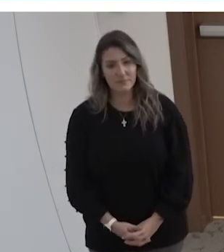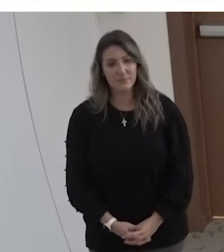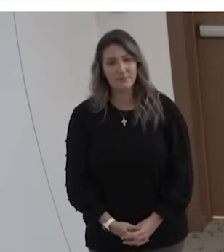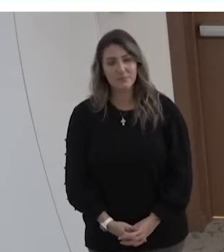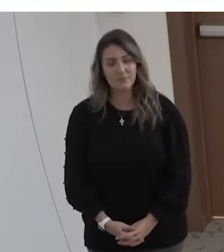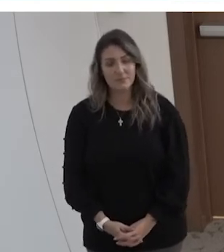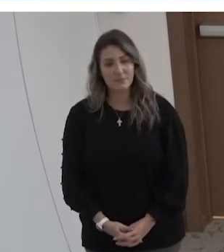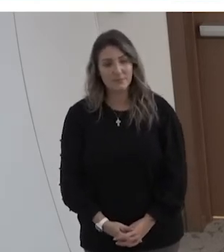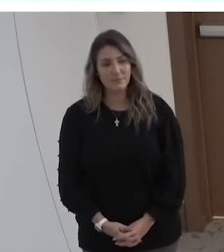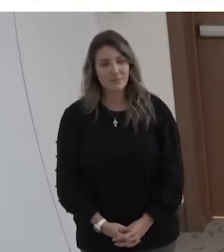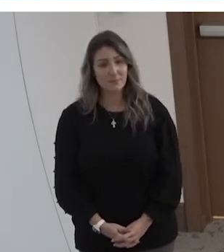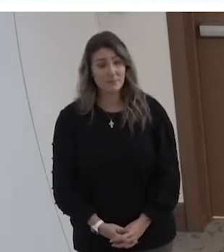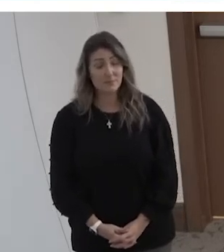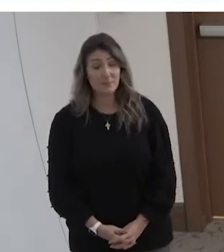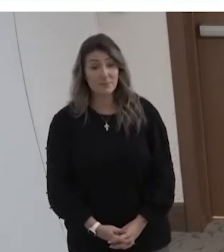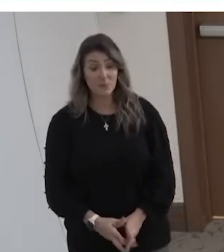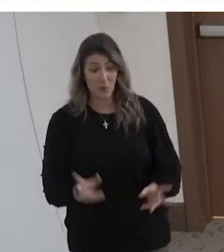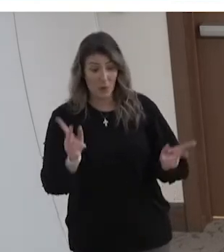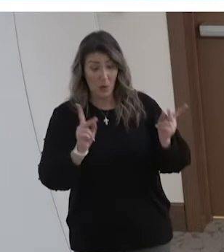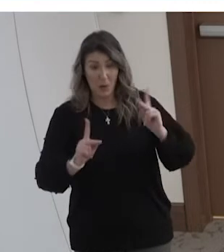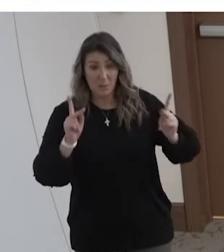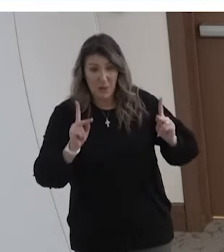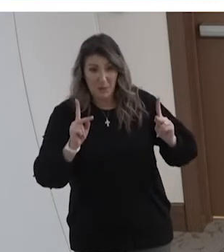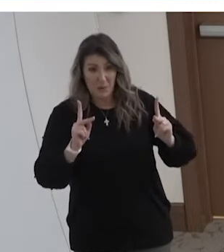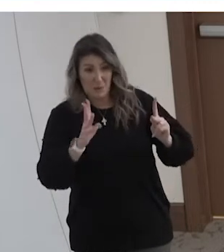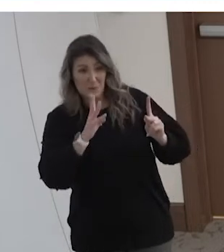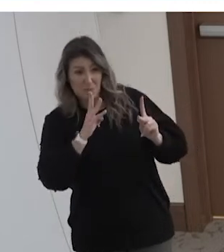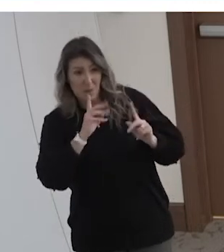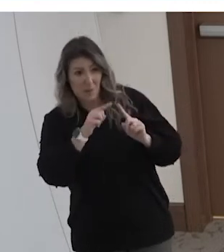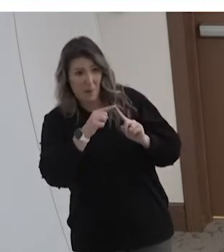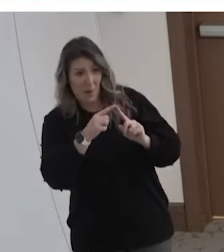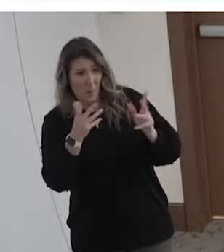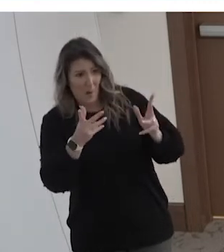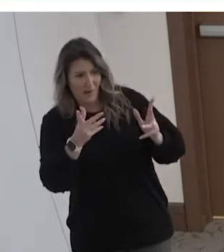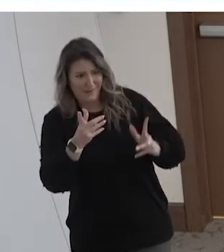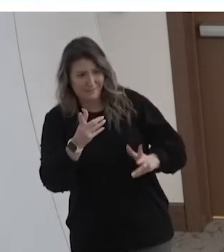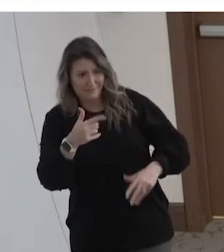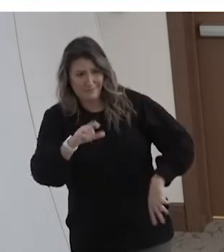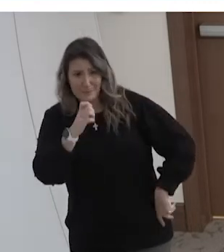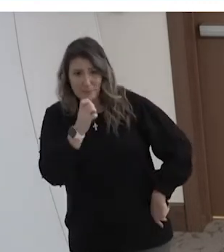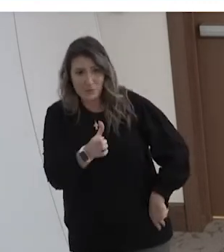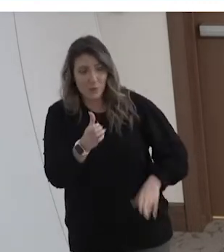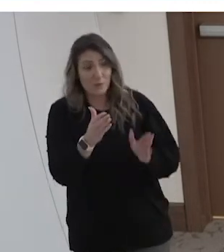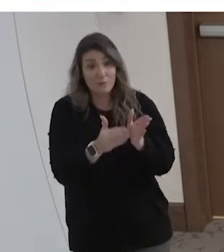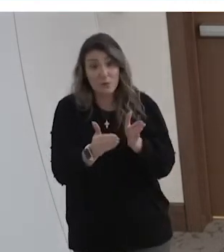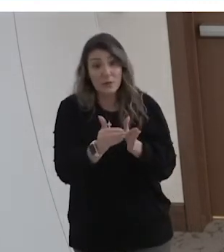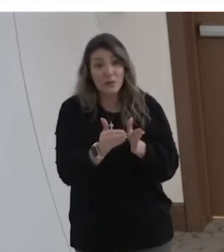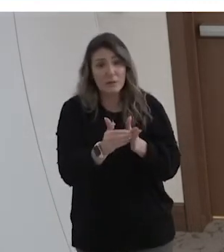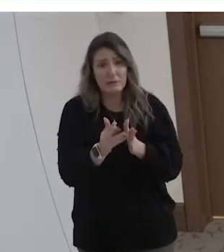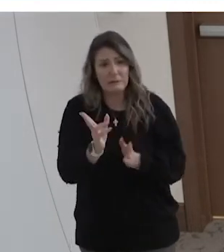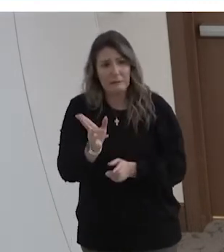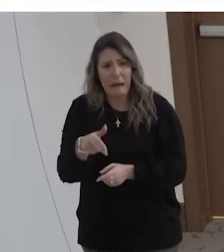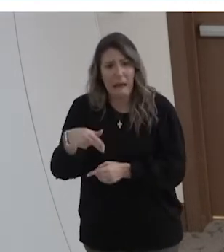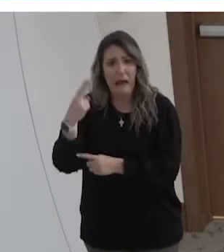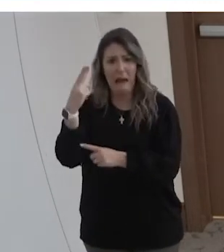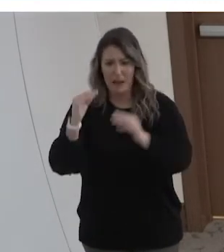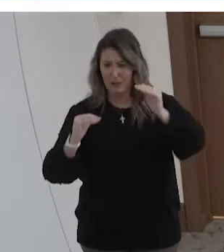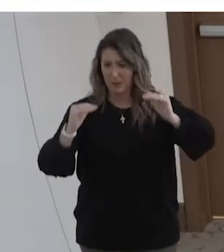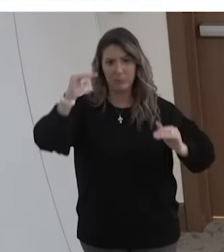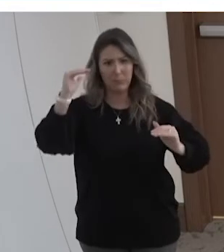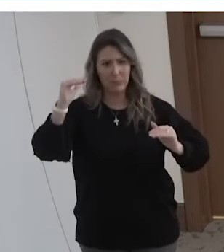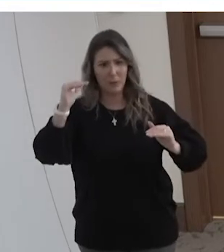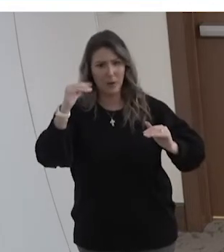vacunaron. What people don't talk about as frequently is the much higher risk of